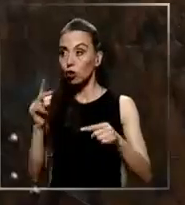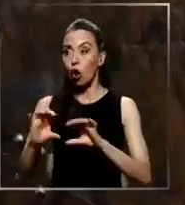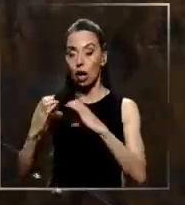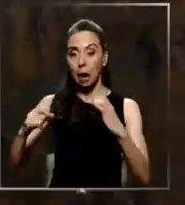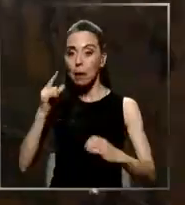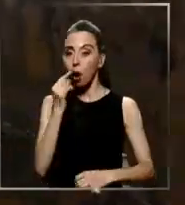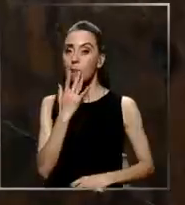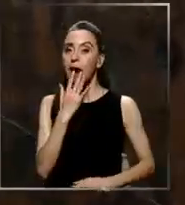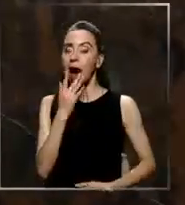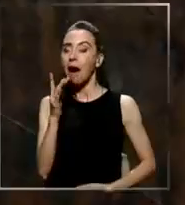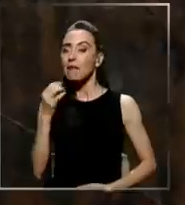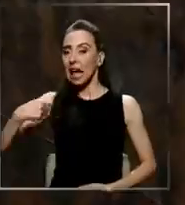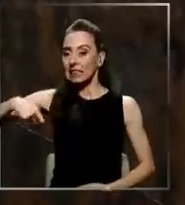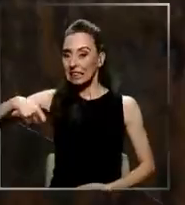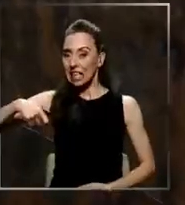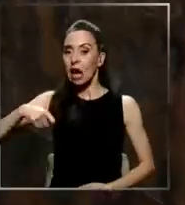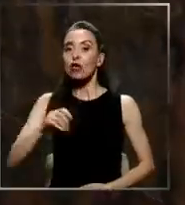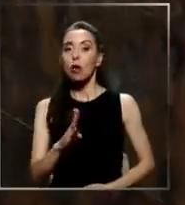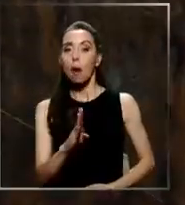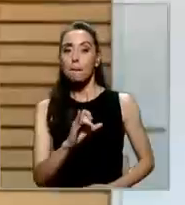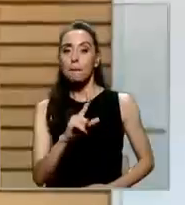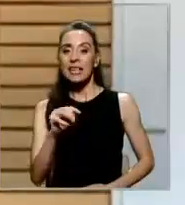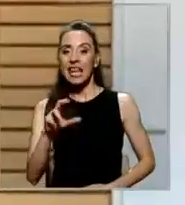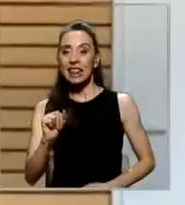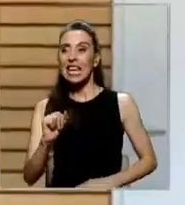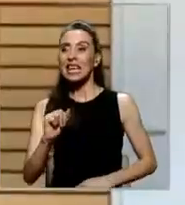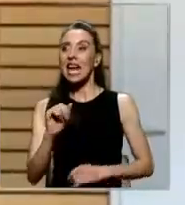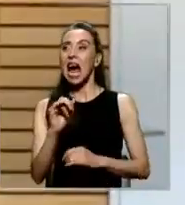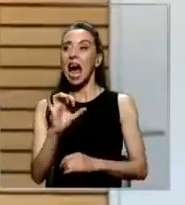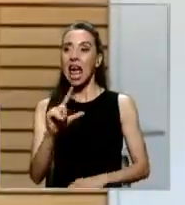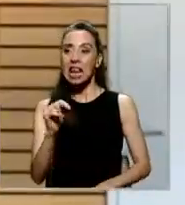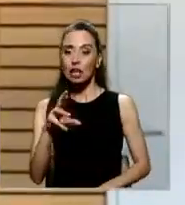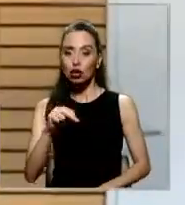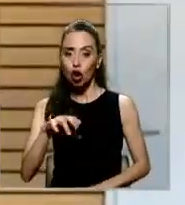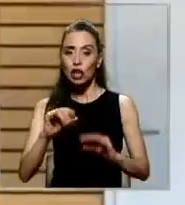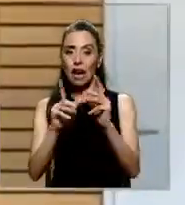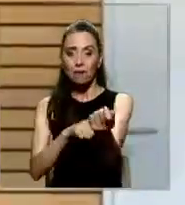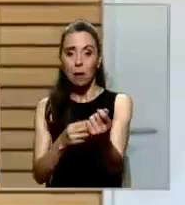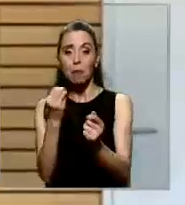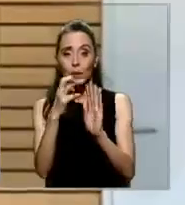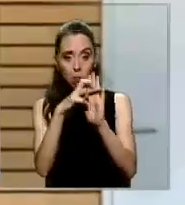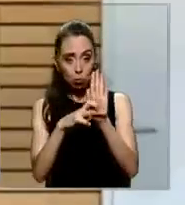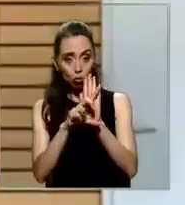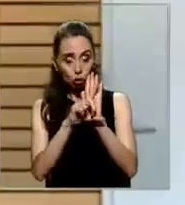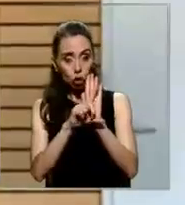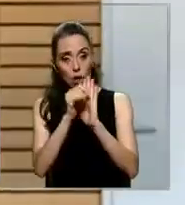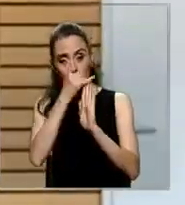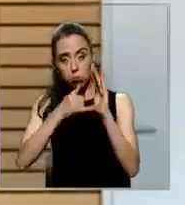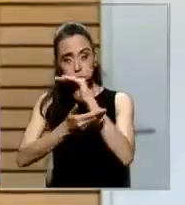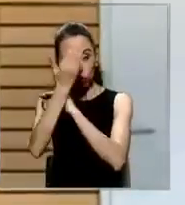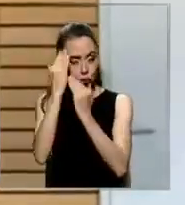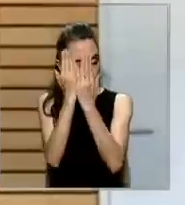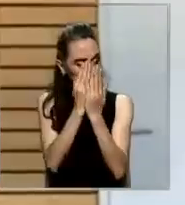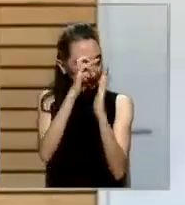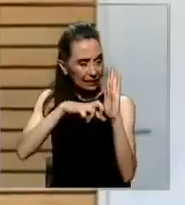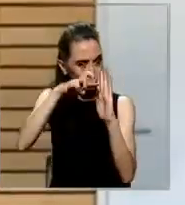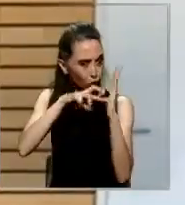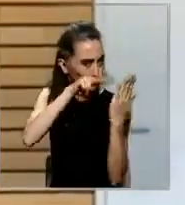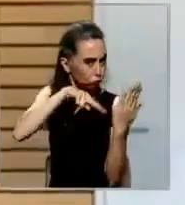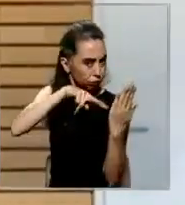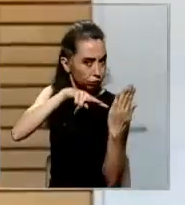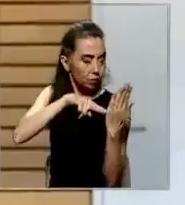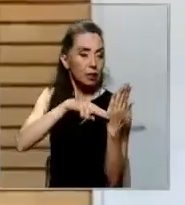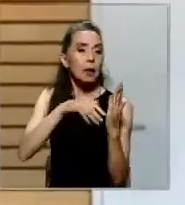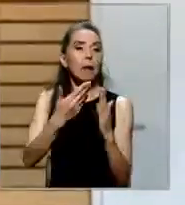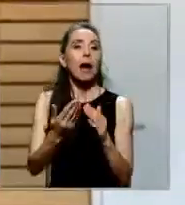va a estar despachado. Y respecto a la billetera electrónica familiar, es un buen proyecto, lleva harto tiempo estudiándose, que en el fondo darle mucho